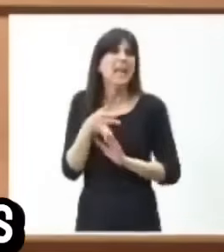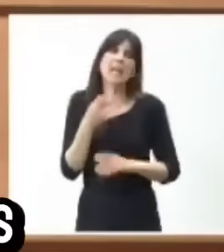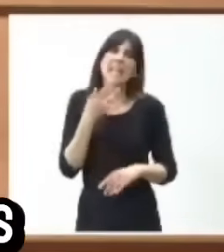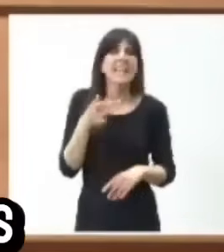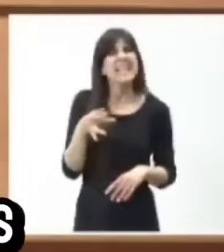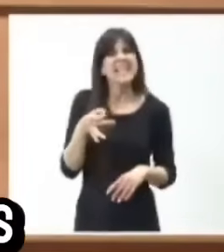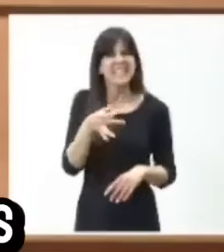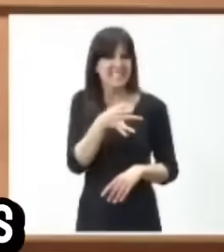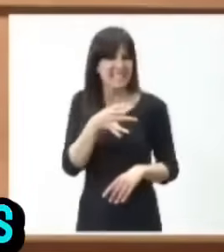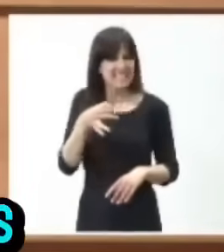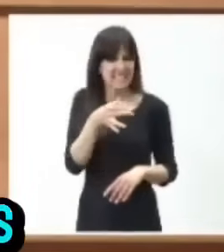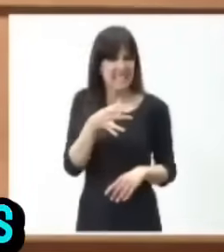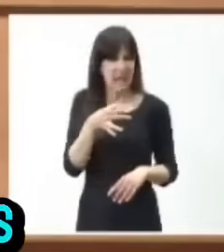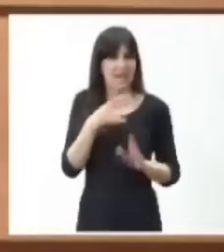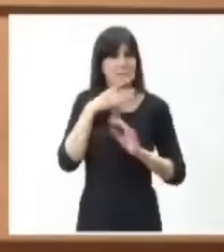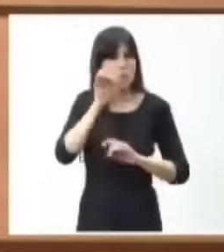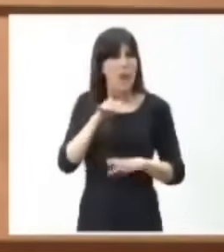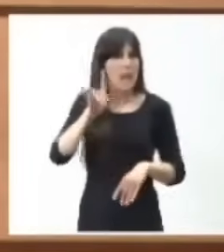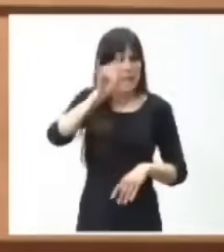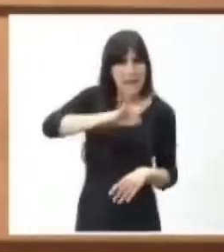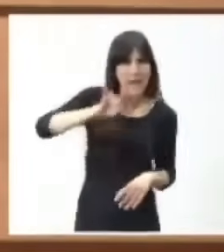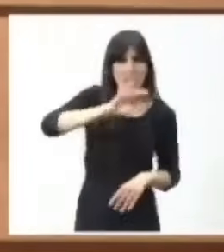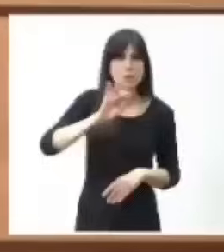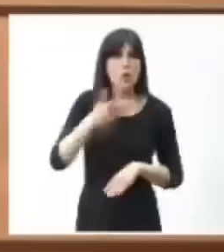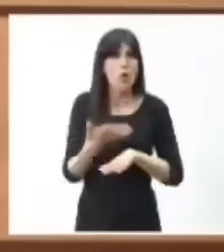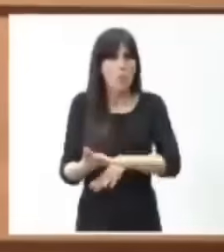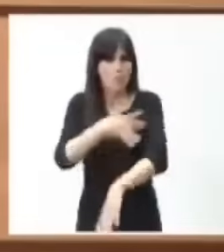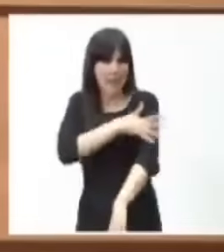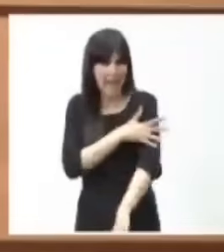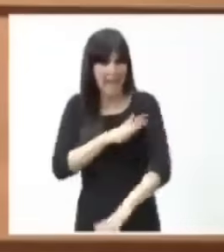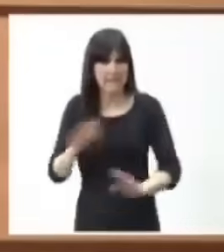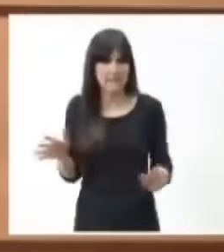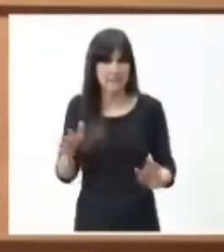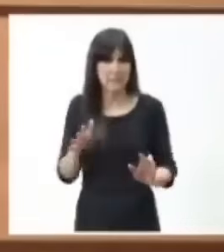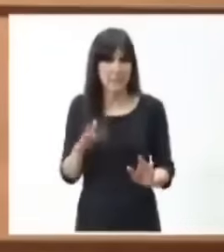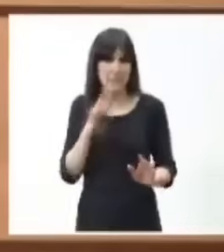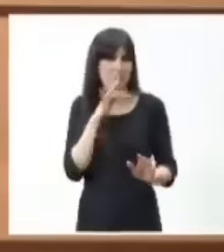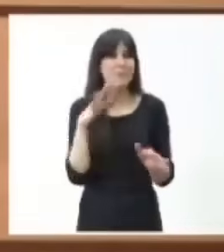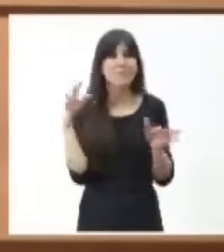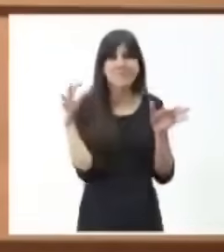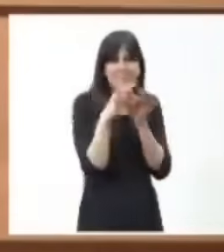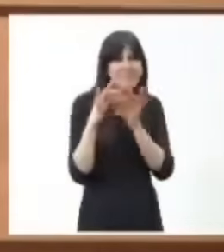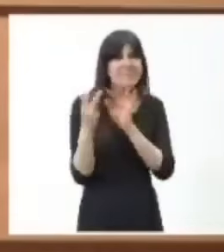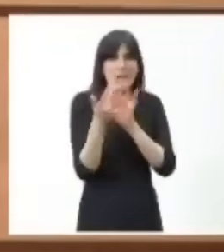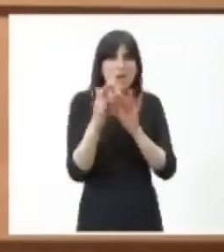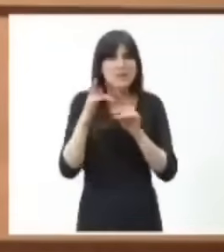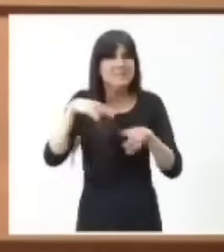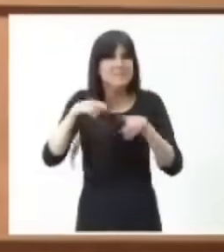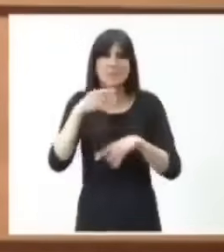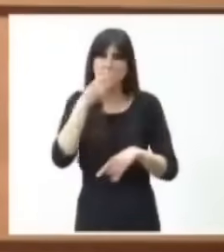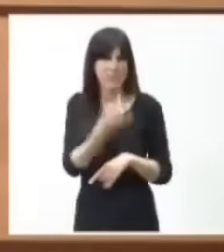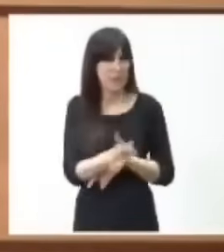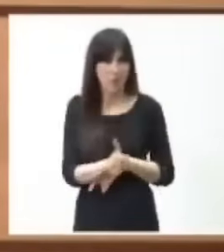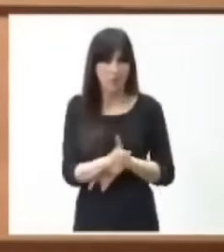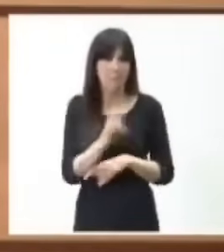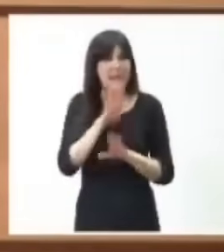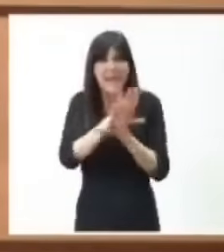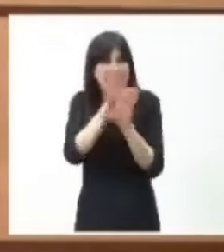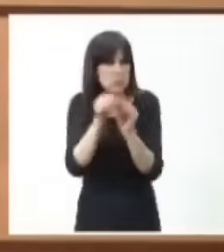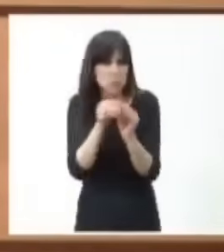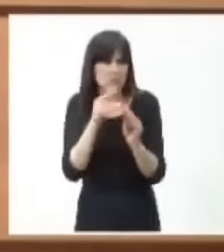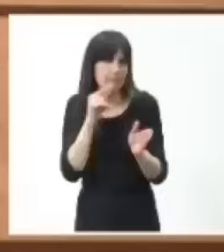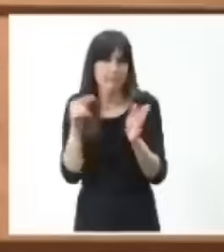misma insularidad que Canarias o que Baleares, pero no tenemos las conexiones que tienen ni Canarias ni Baleares. Un resumen rápido